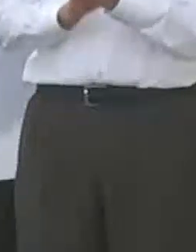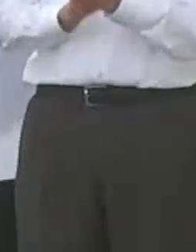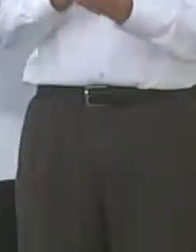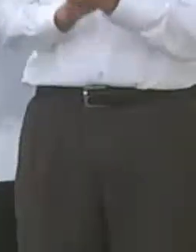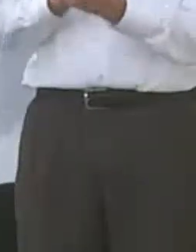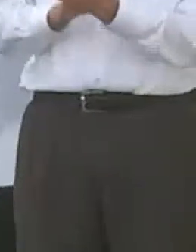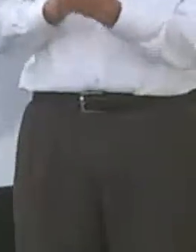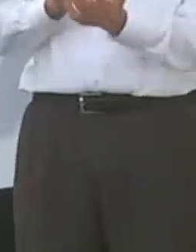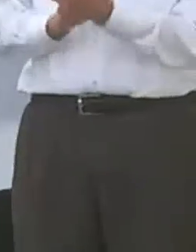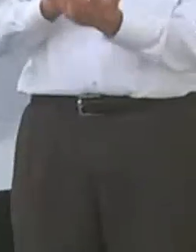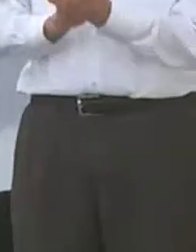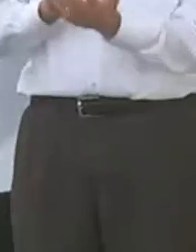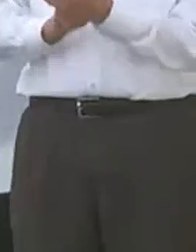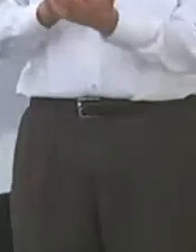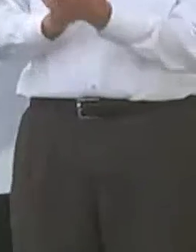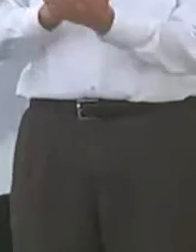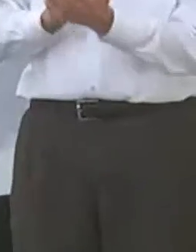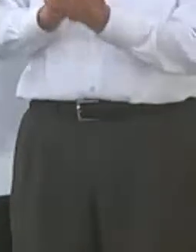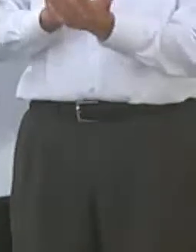Pardo.